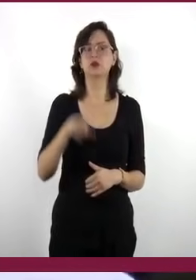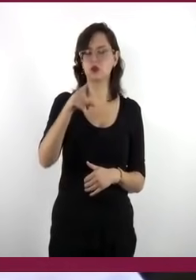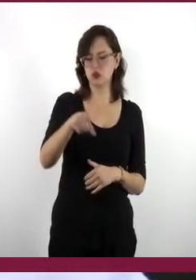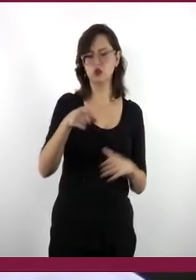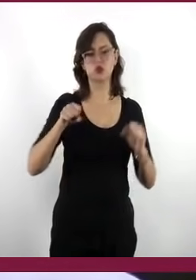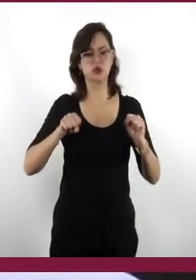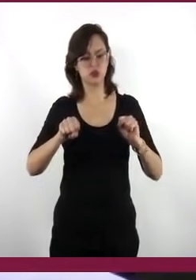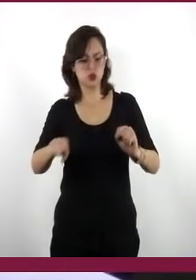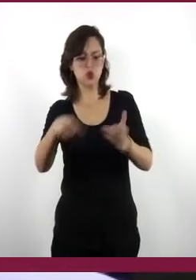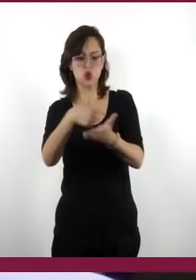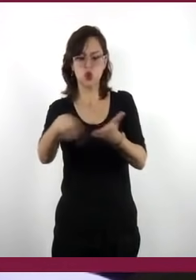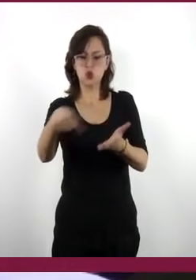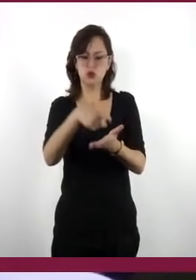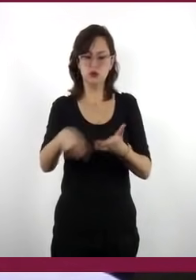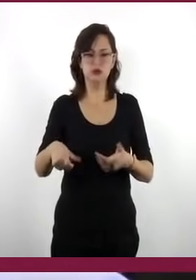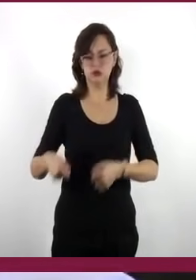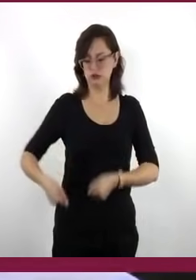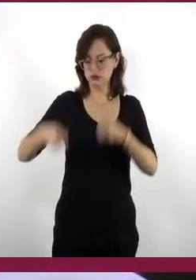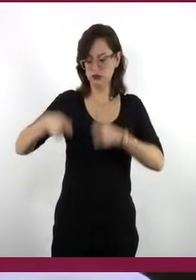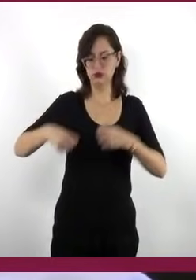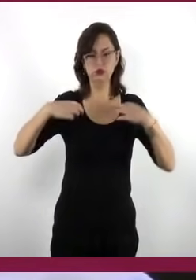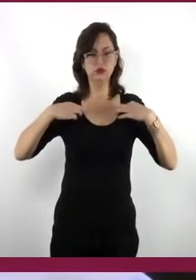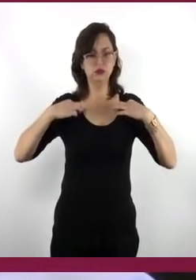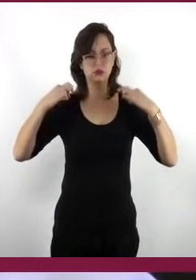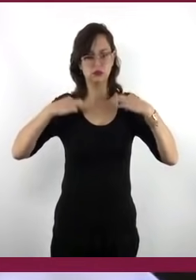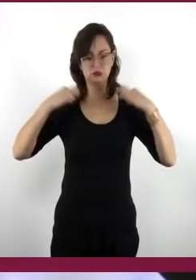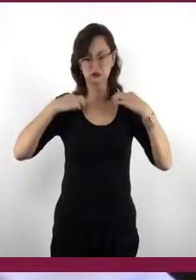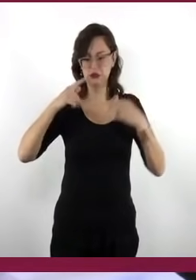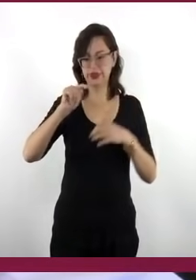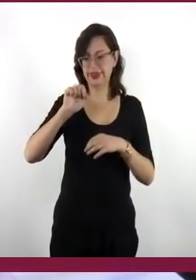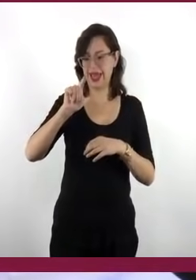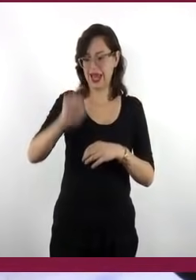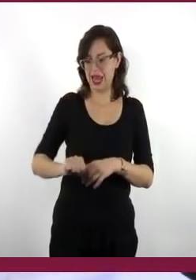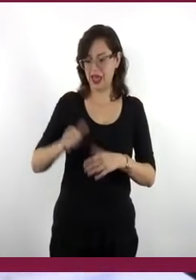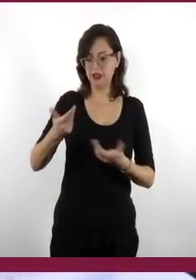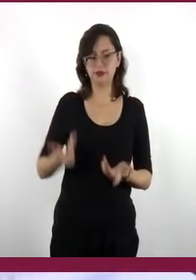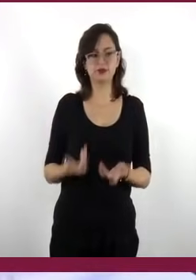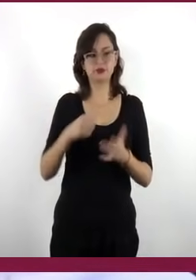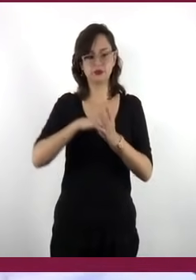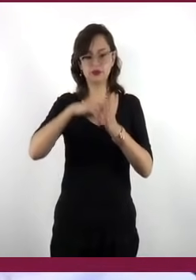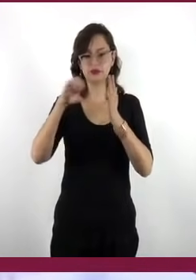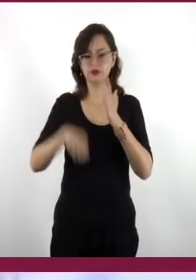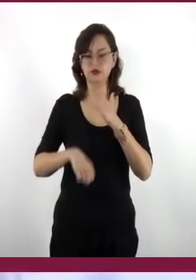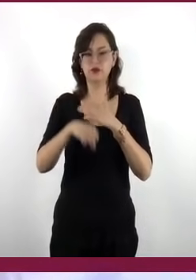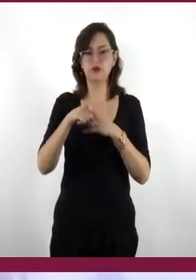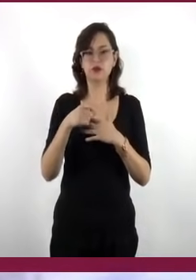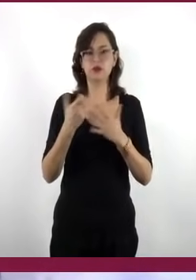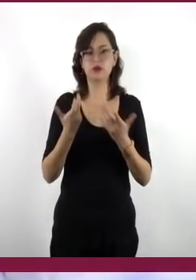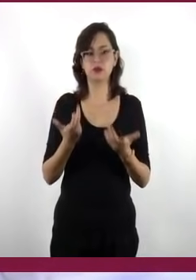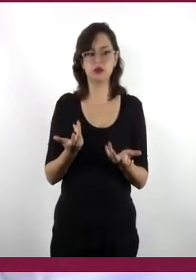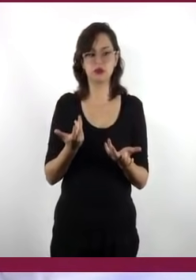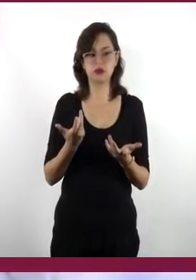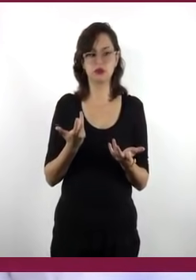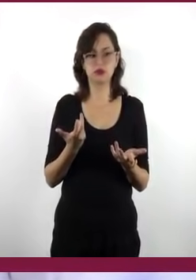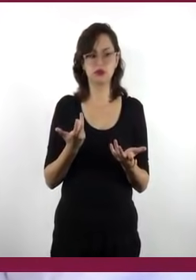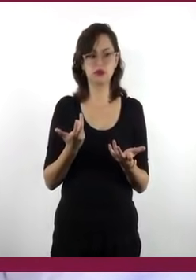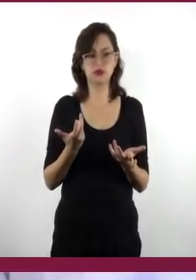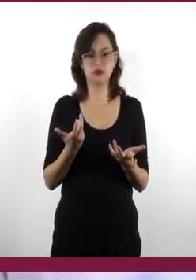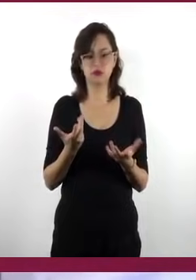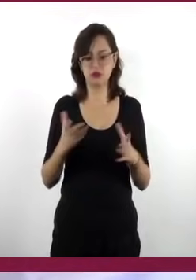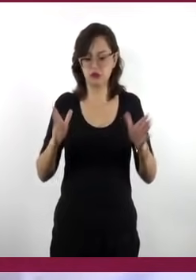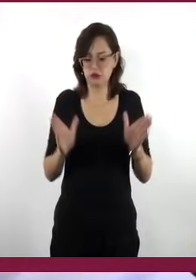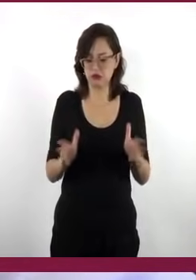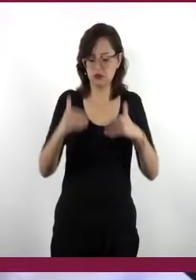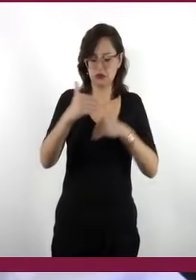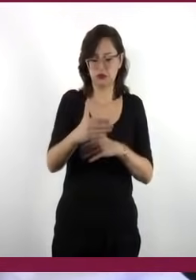al súper, lleven su bolsa de tela. Cuando, por ejemplo, en el City Market te venden unos... unos toppers con